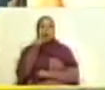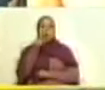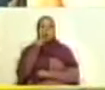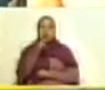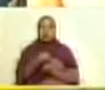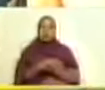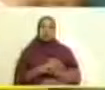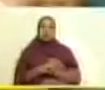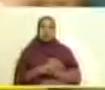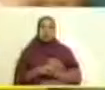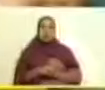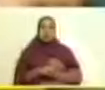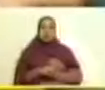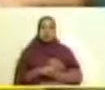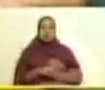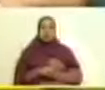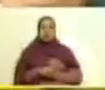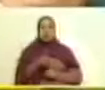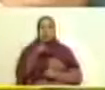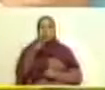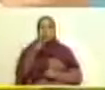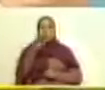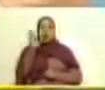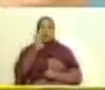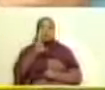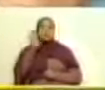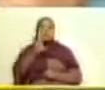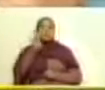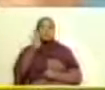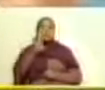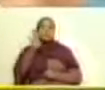de los desechos, de la basura,